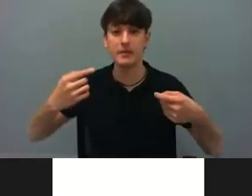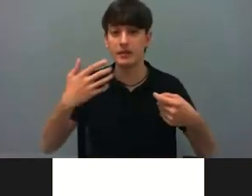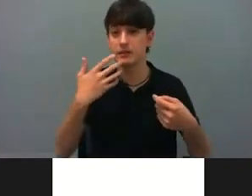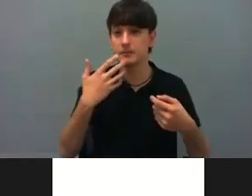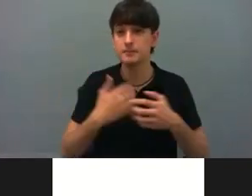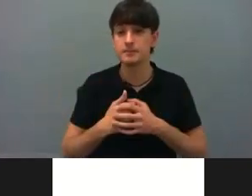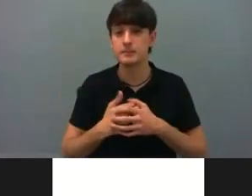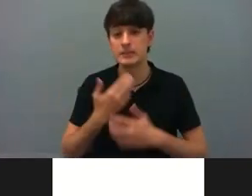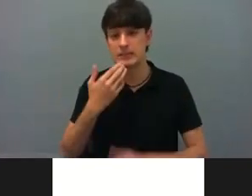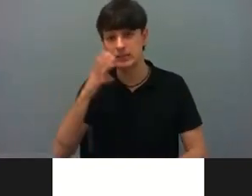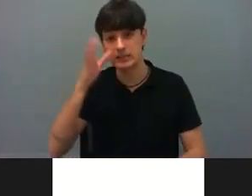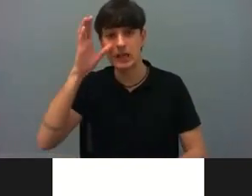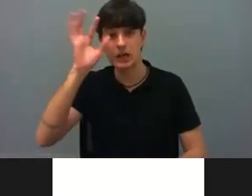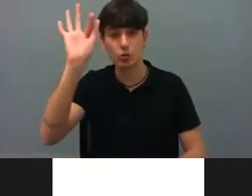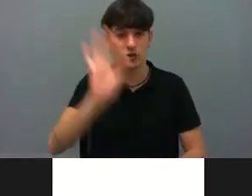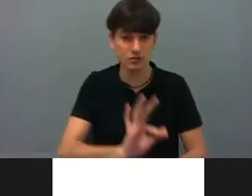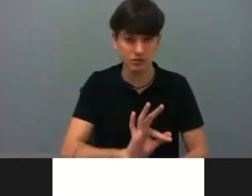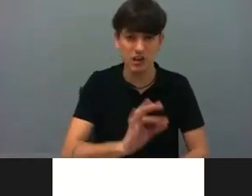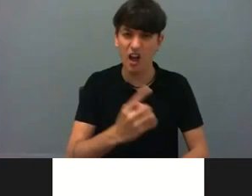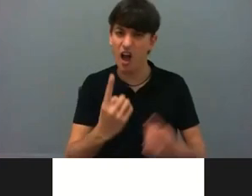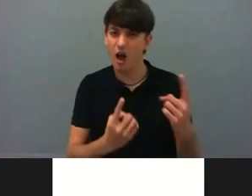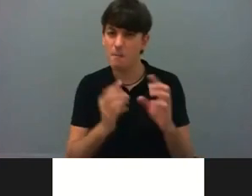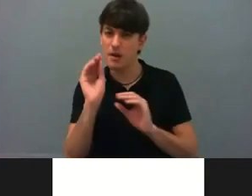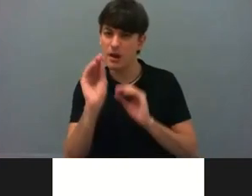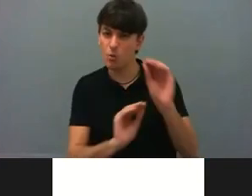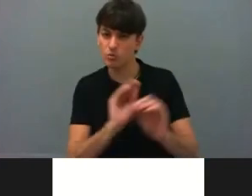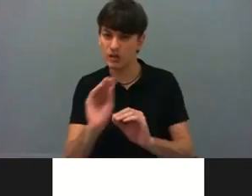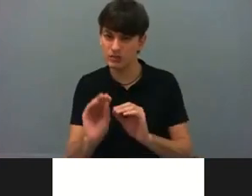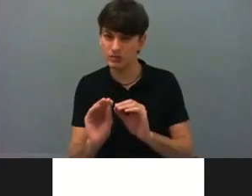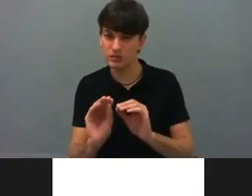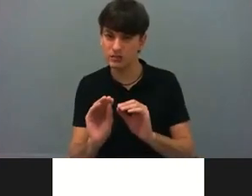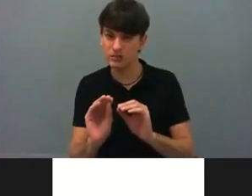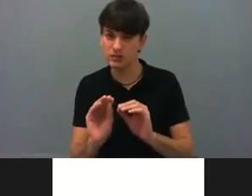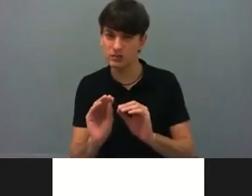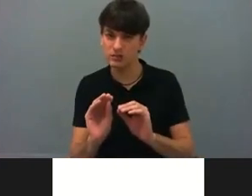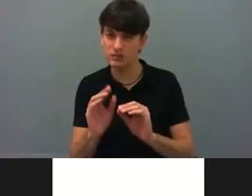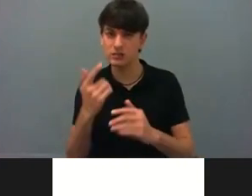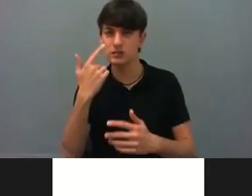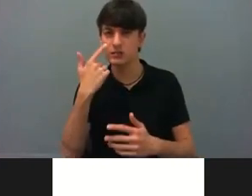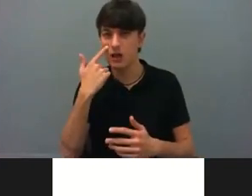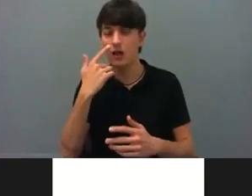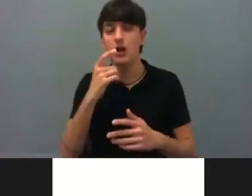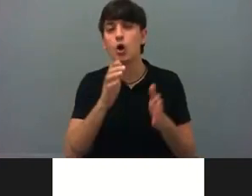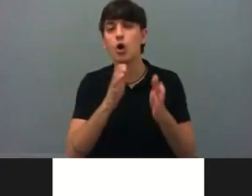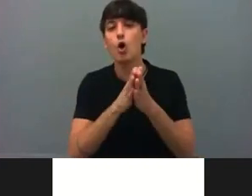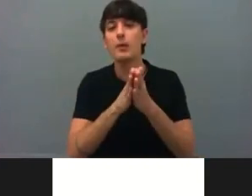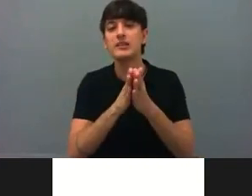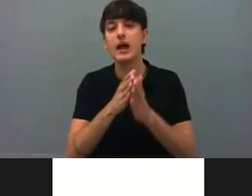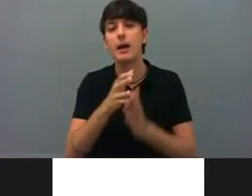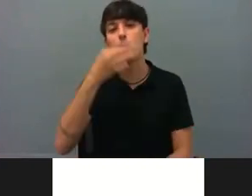lado habéis formulado preguntas para que nuestras ponentes y